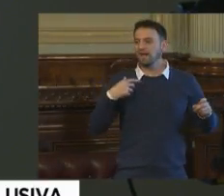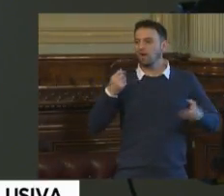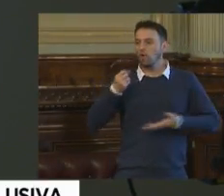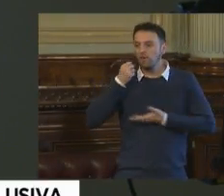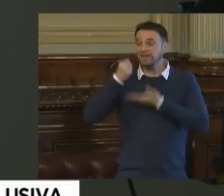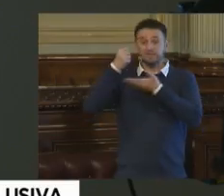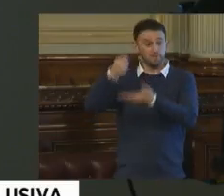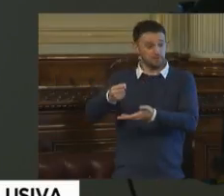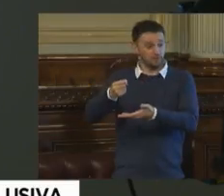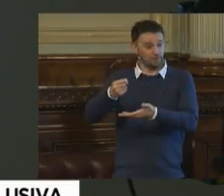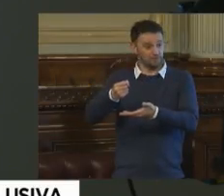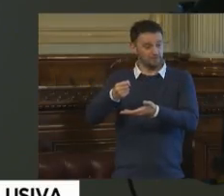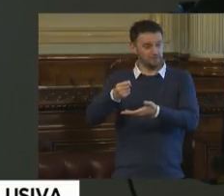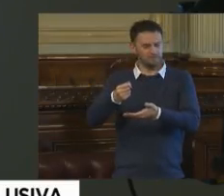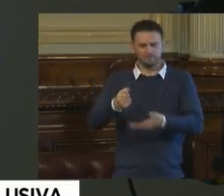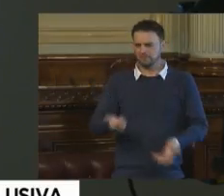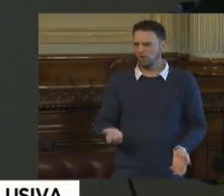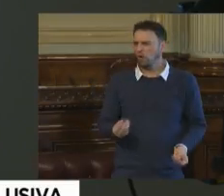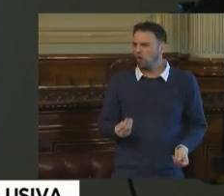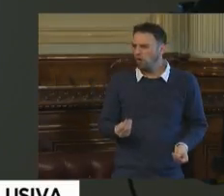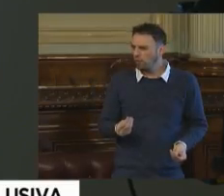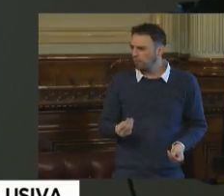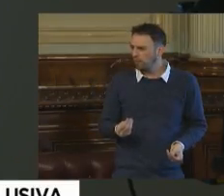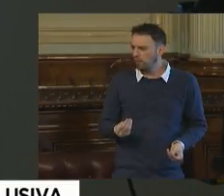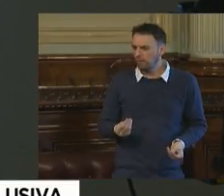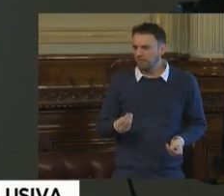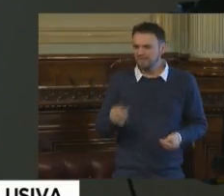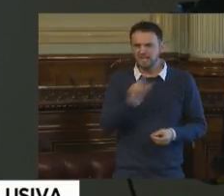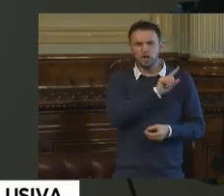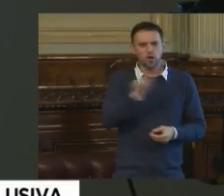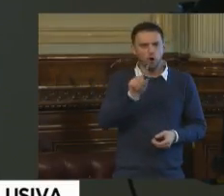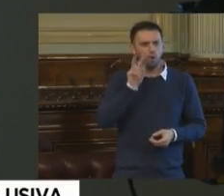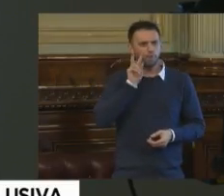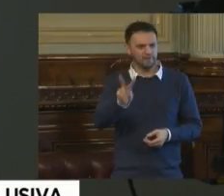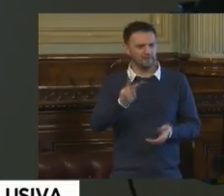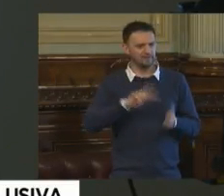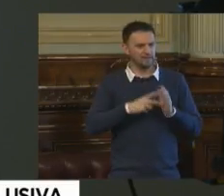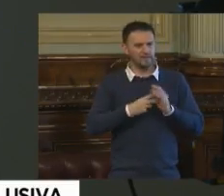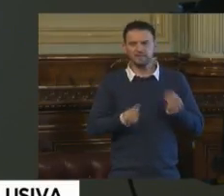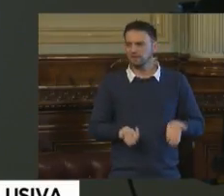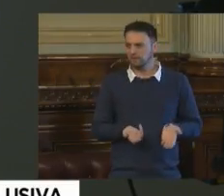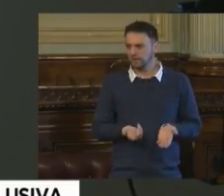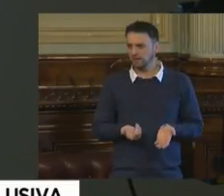ovación definir a alguien a partir de la negación